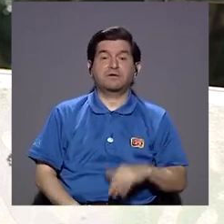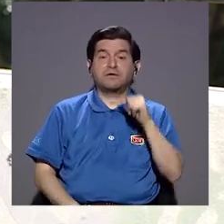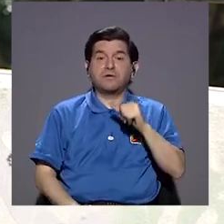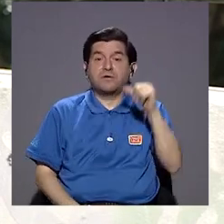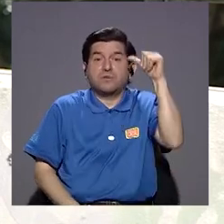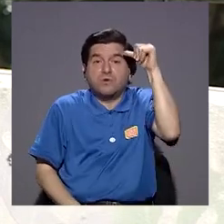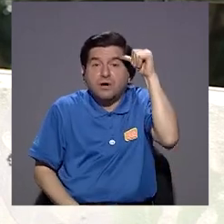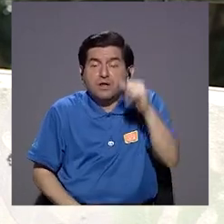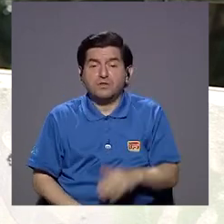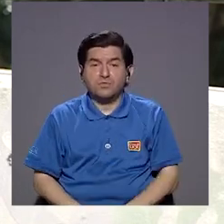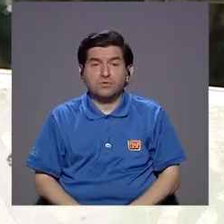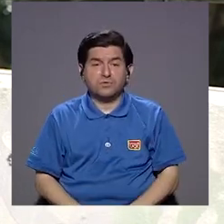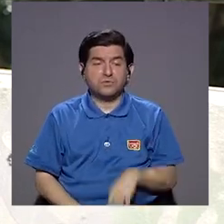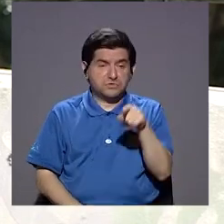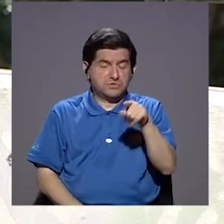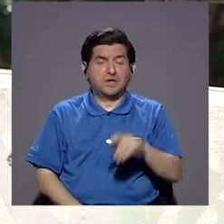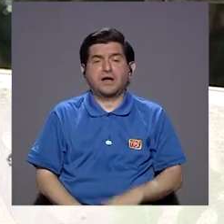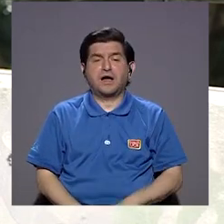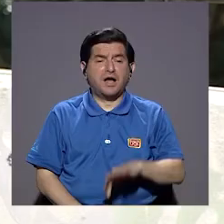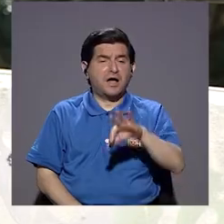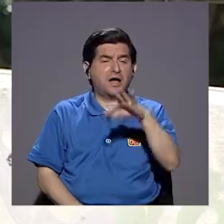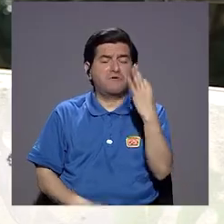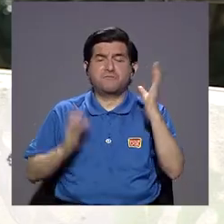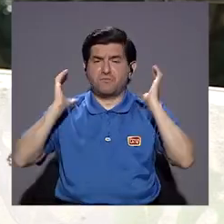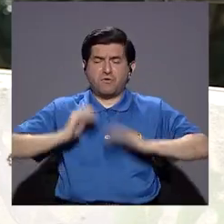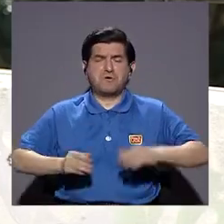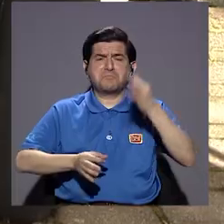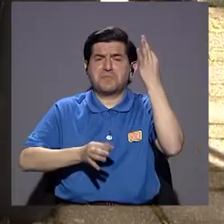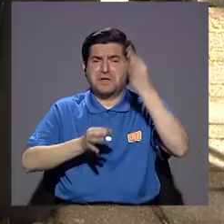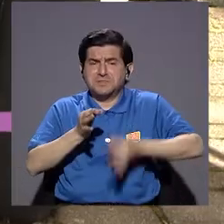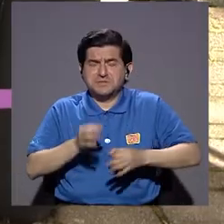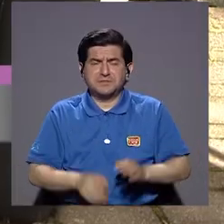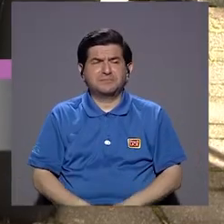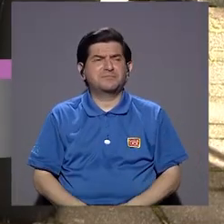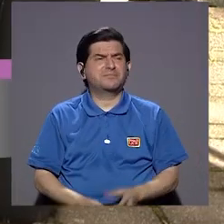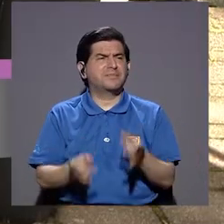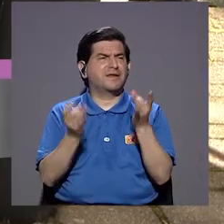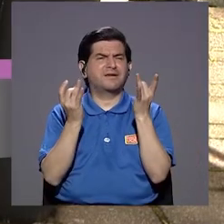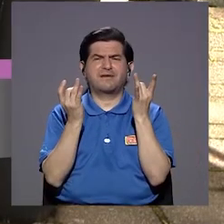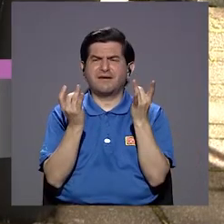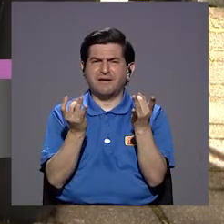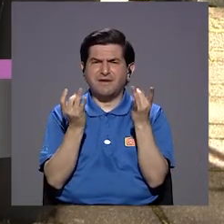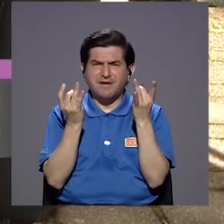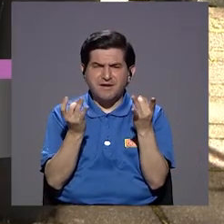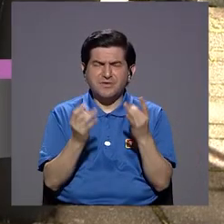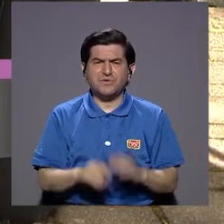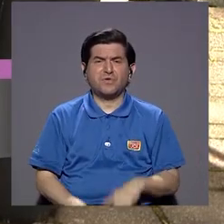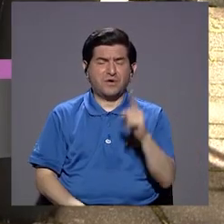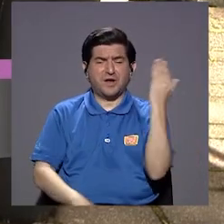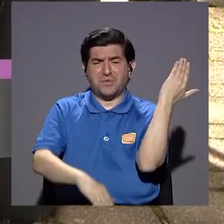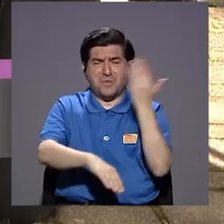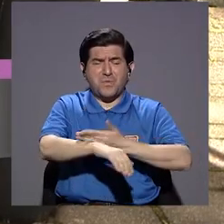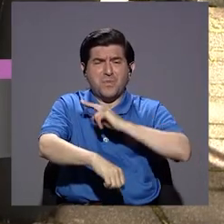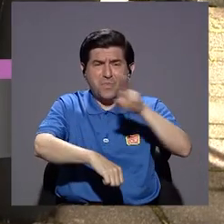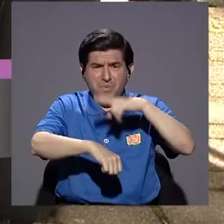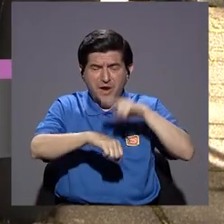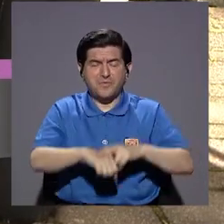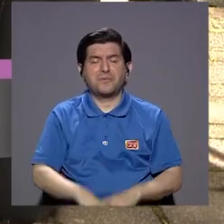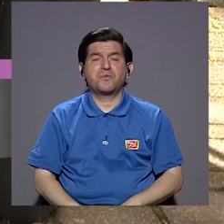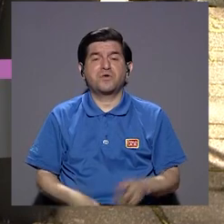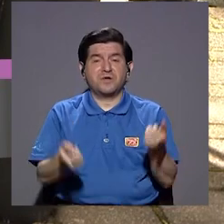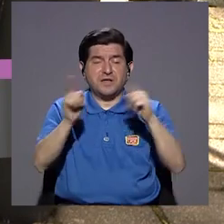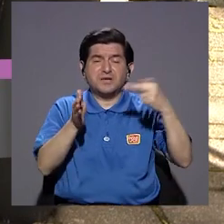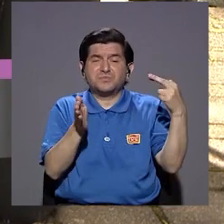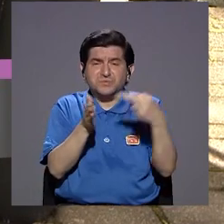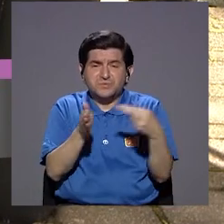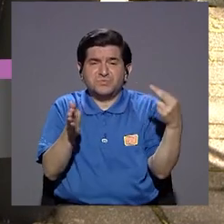los adultos, empieza por posturas muy simples, porque en yoga hay una lesión muy común, que es la lesión